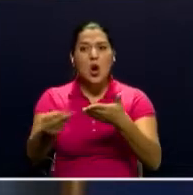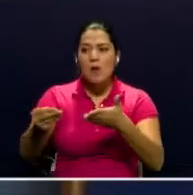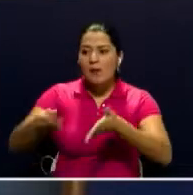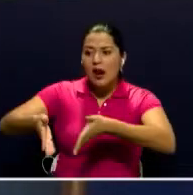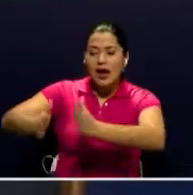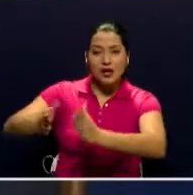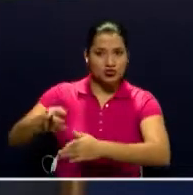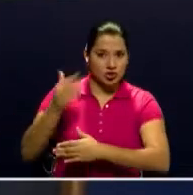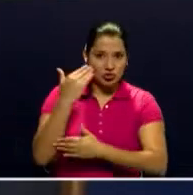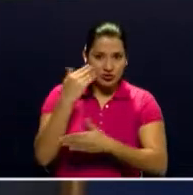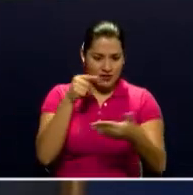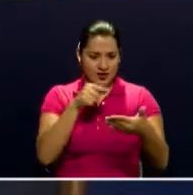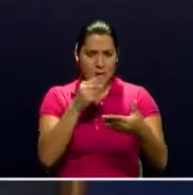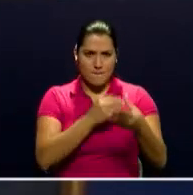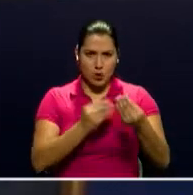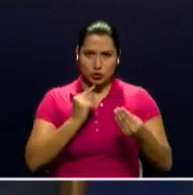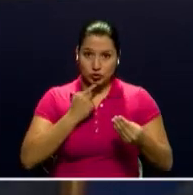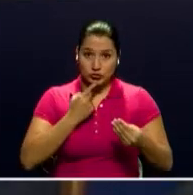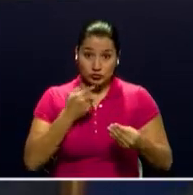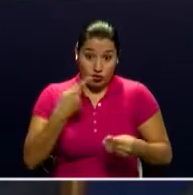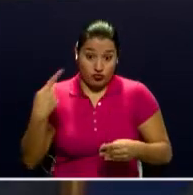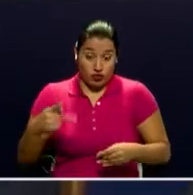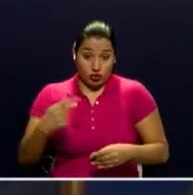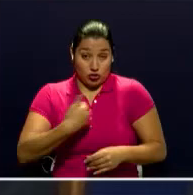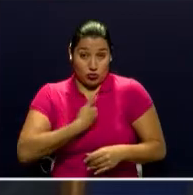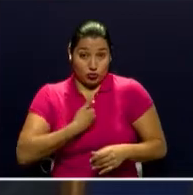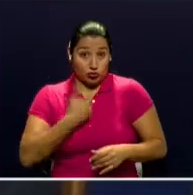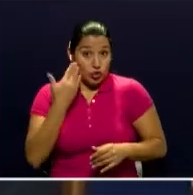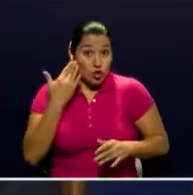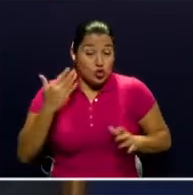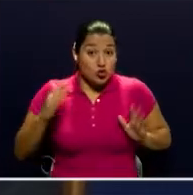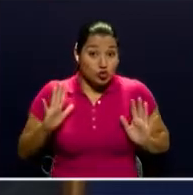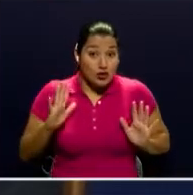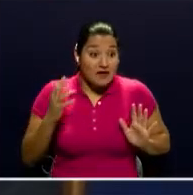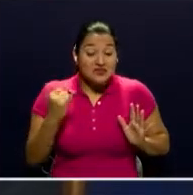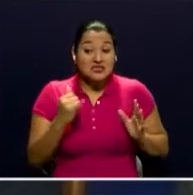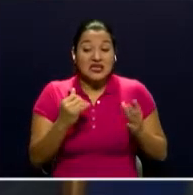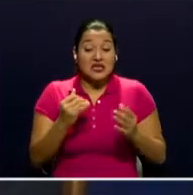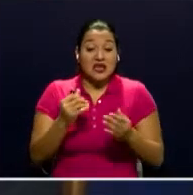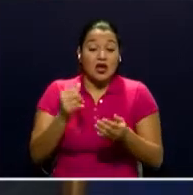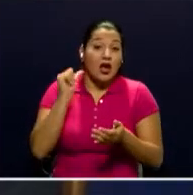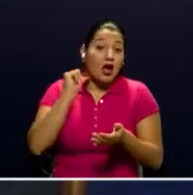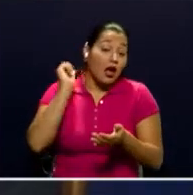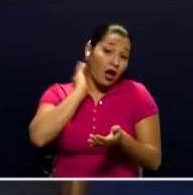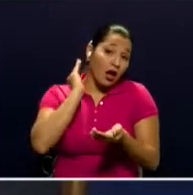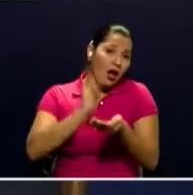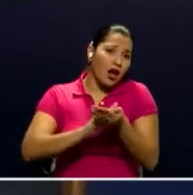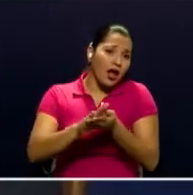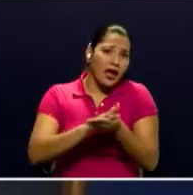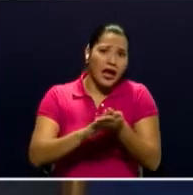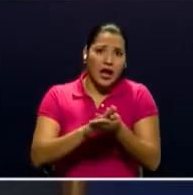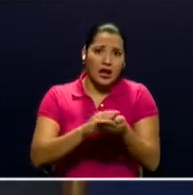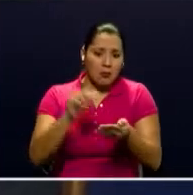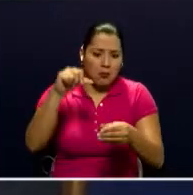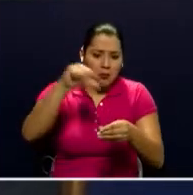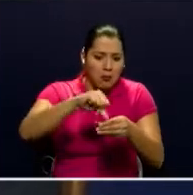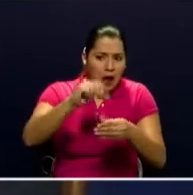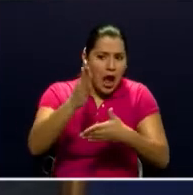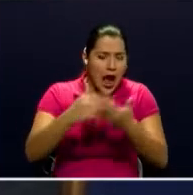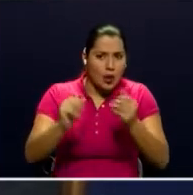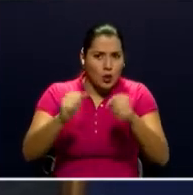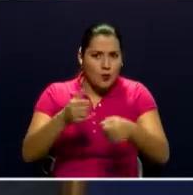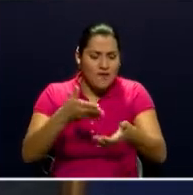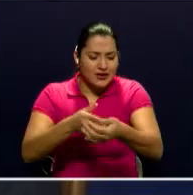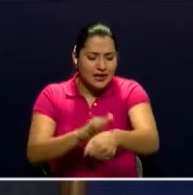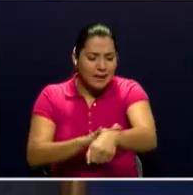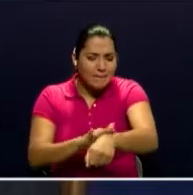serio, usted está arriesgando, no solamente por el gel, usted no sabe ni siquiera que le puedan haber puesto algo corrosivo para la piel o algo que puede